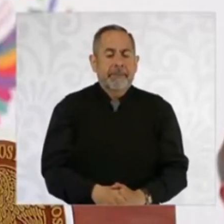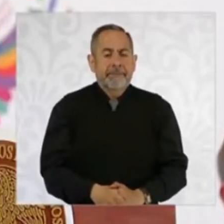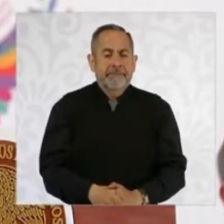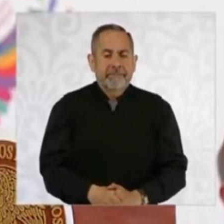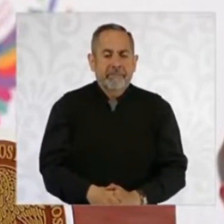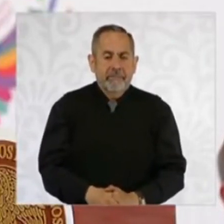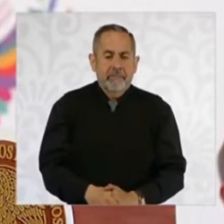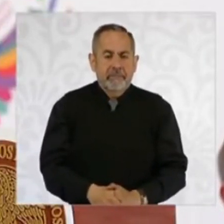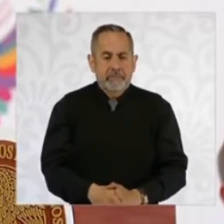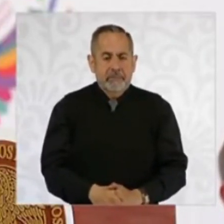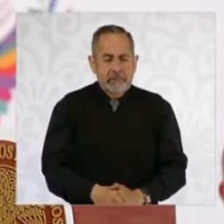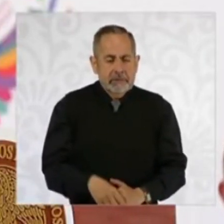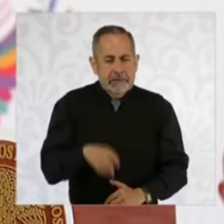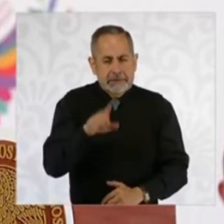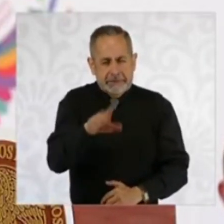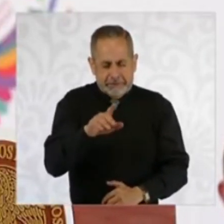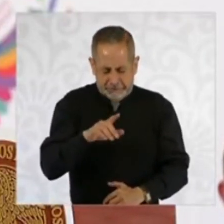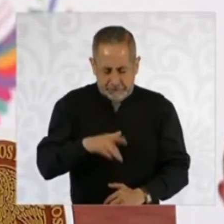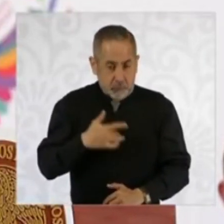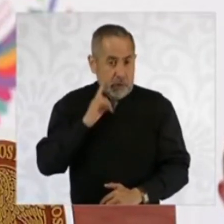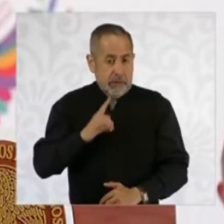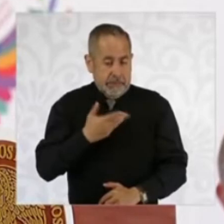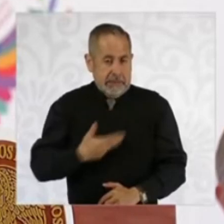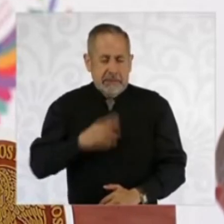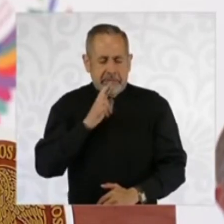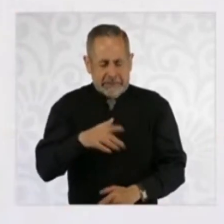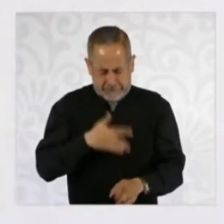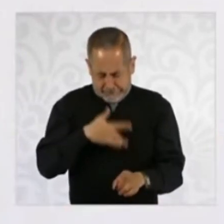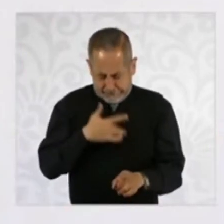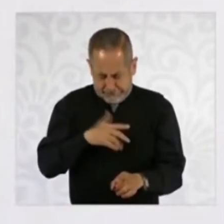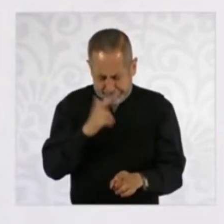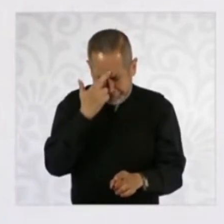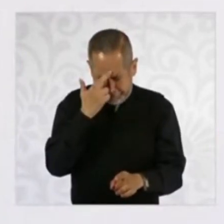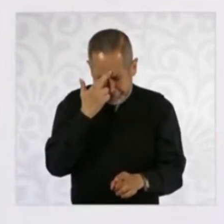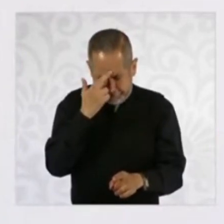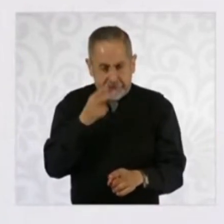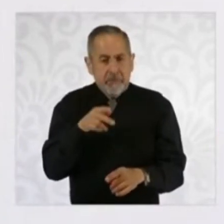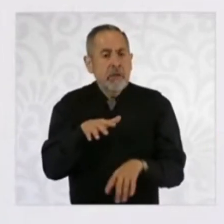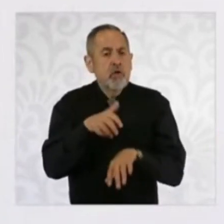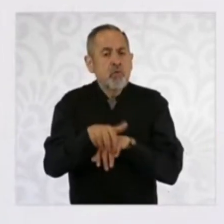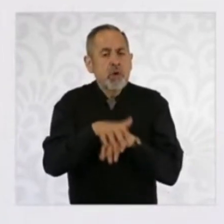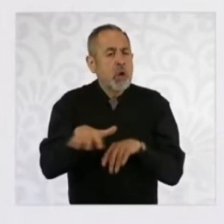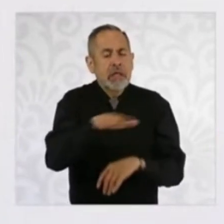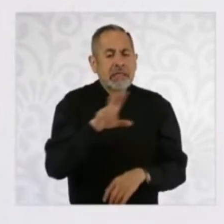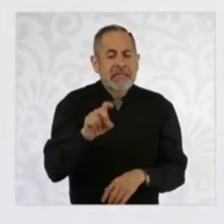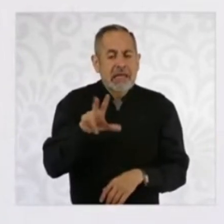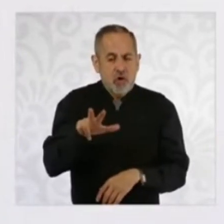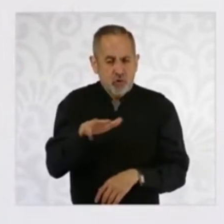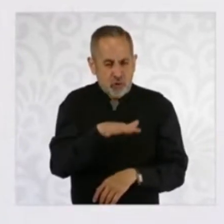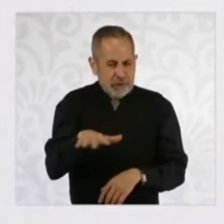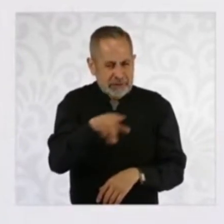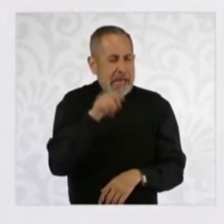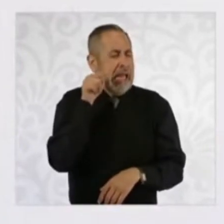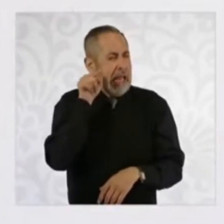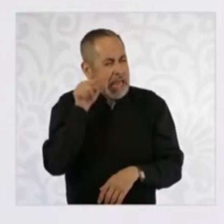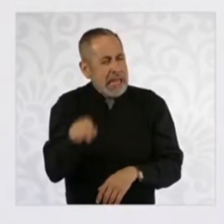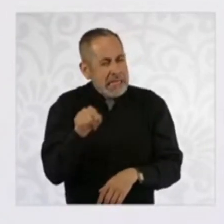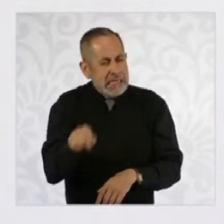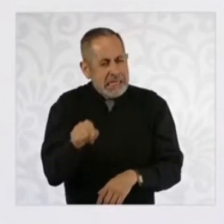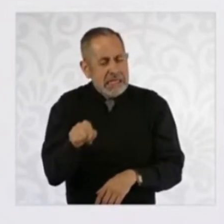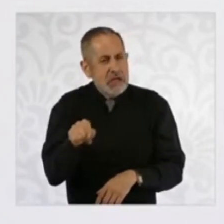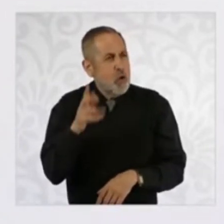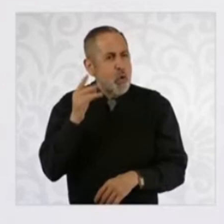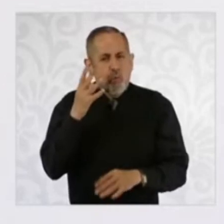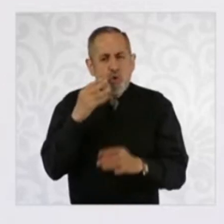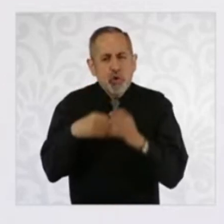Si no me falla mi memoria, Paraje 38 es uno de los asentamientos de